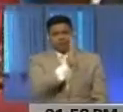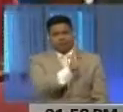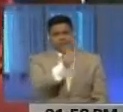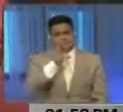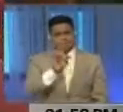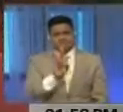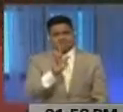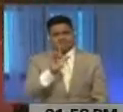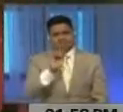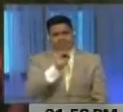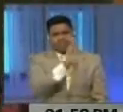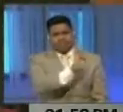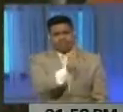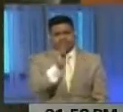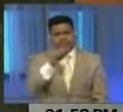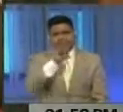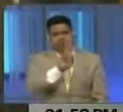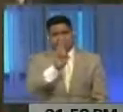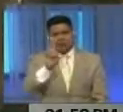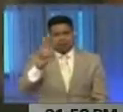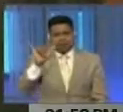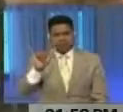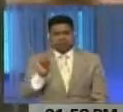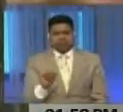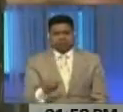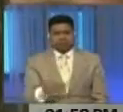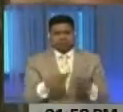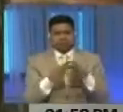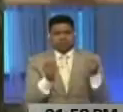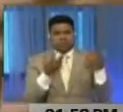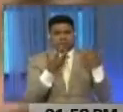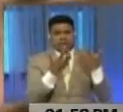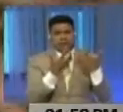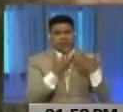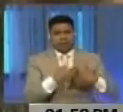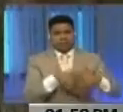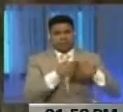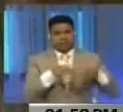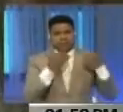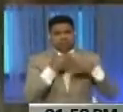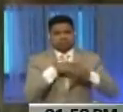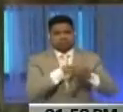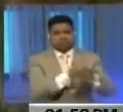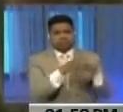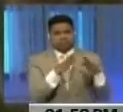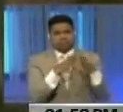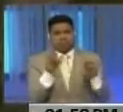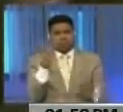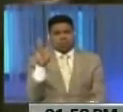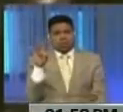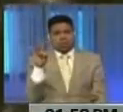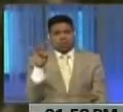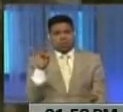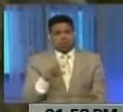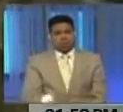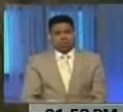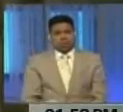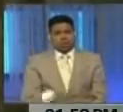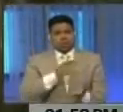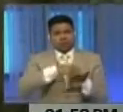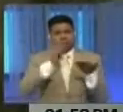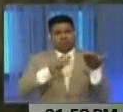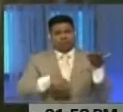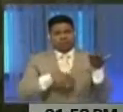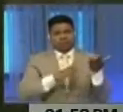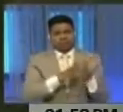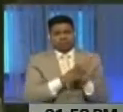para la conformación de la empresa mixta de oro. Allí en pantalla la firma y la participación firma de ambas partes. Firma de carta de